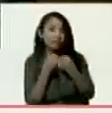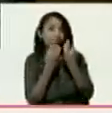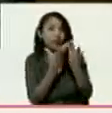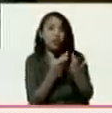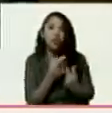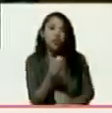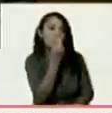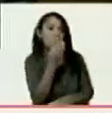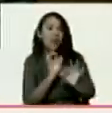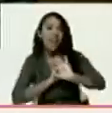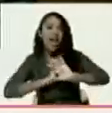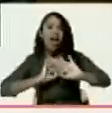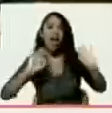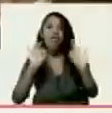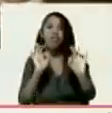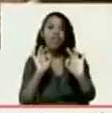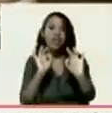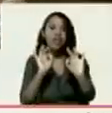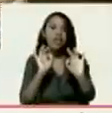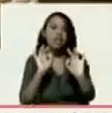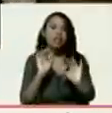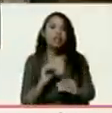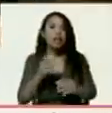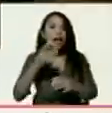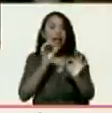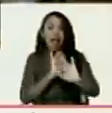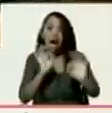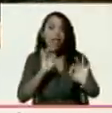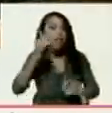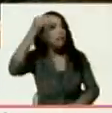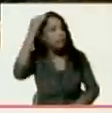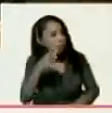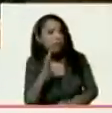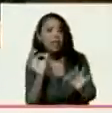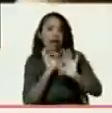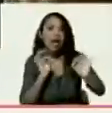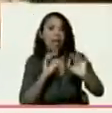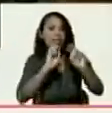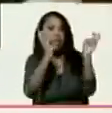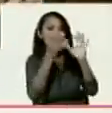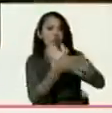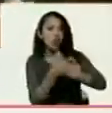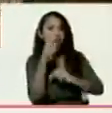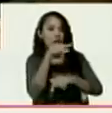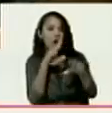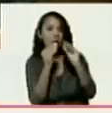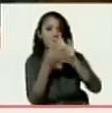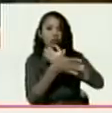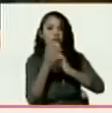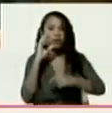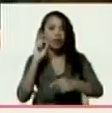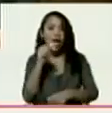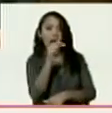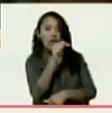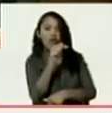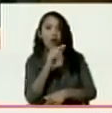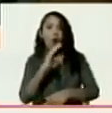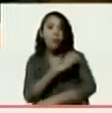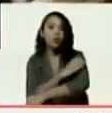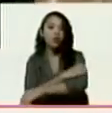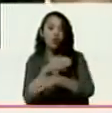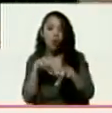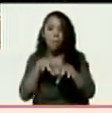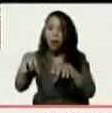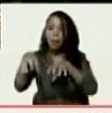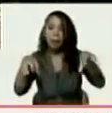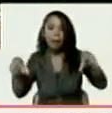ni adentro, están divididos. Y no se van a curar de esa división si no admiten que están divididos. Si